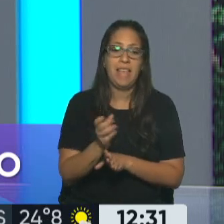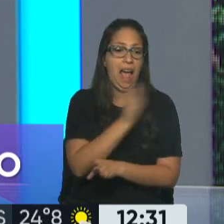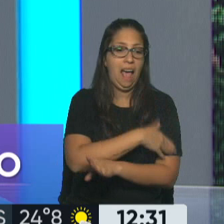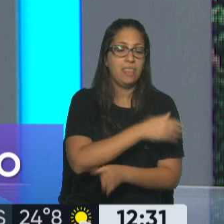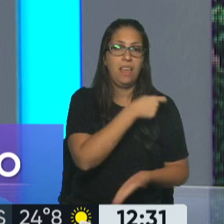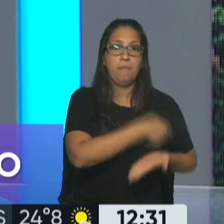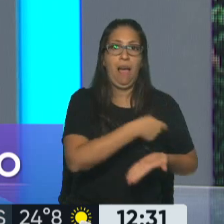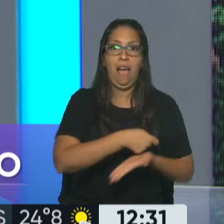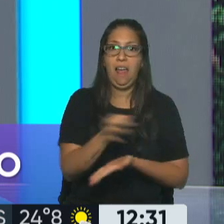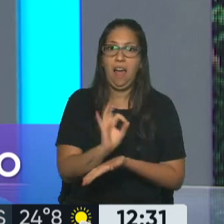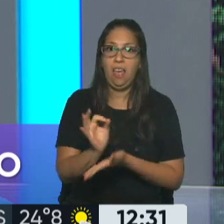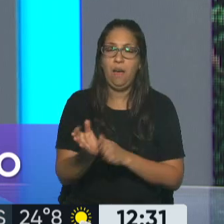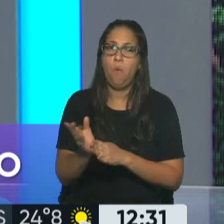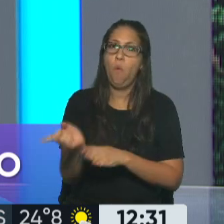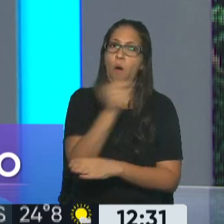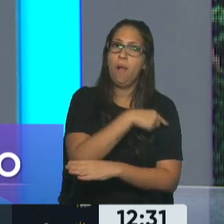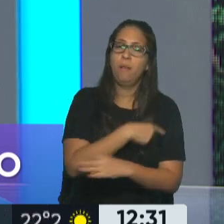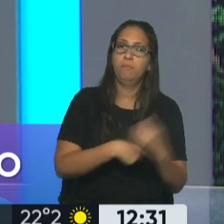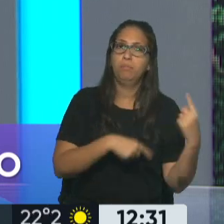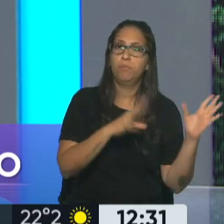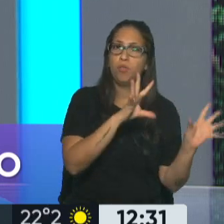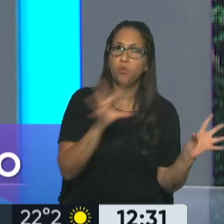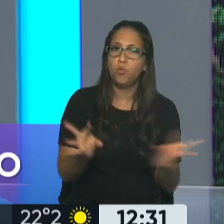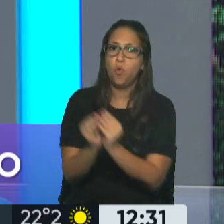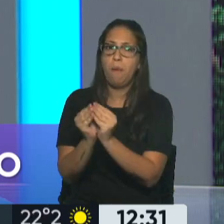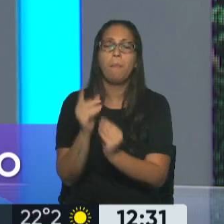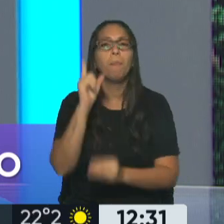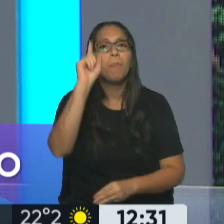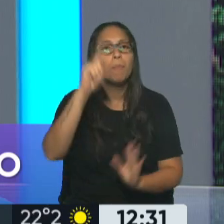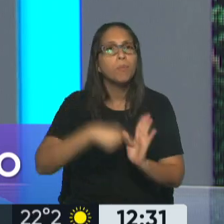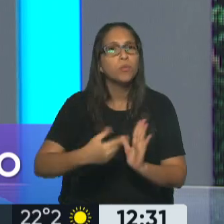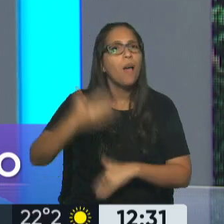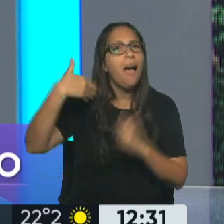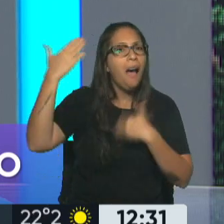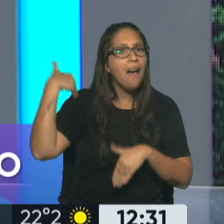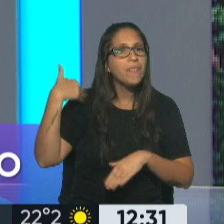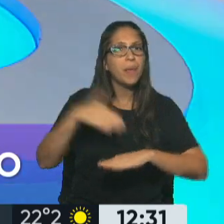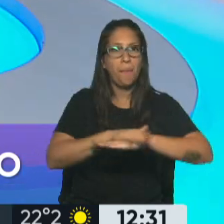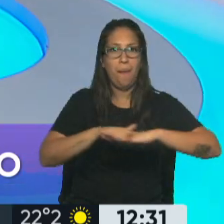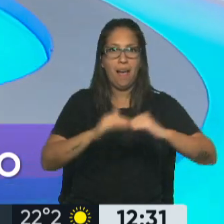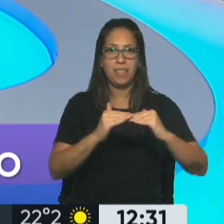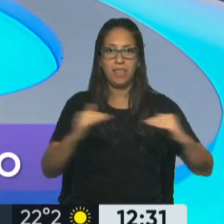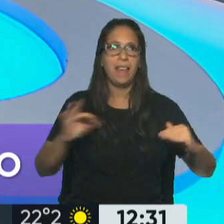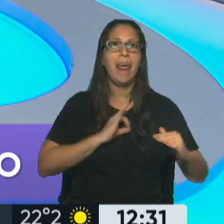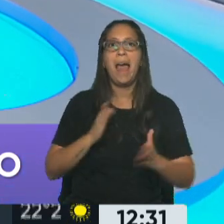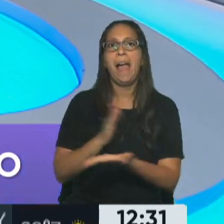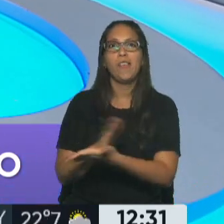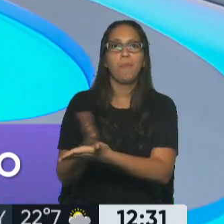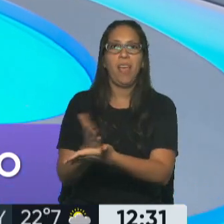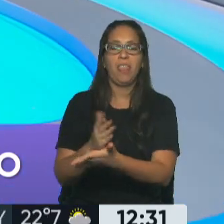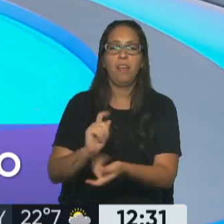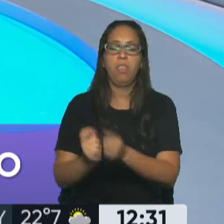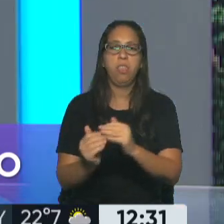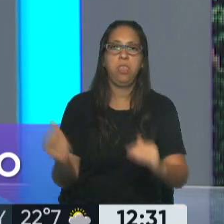se pagaron. Pero ya hay antecedentes donde cuando han aumentado los pisos durante el año, esos pisos